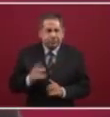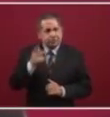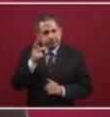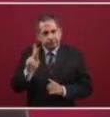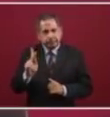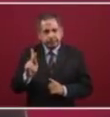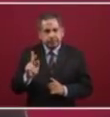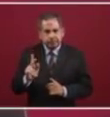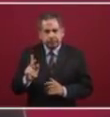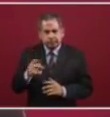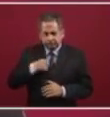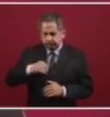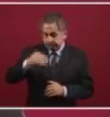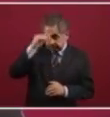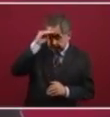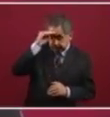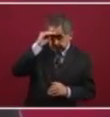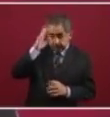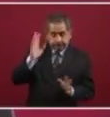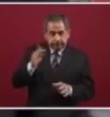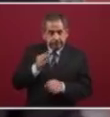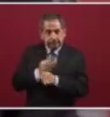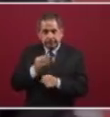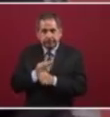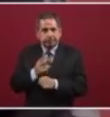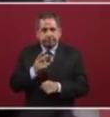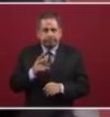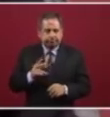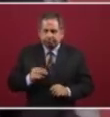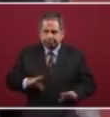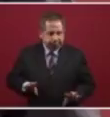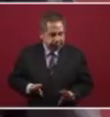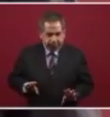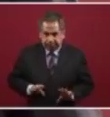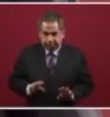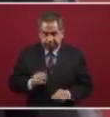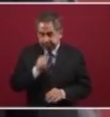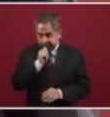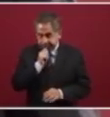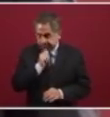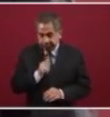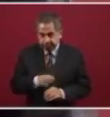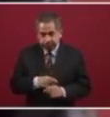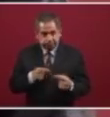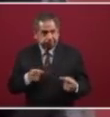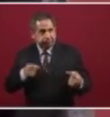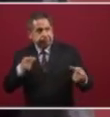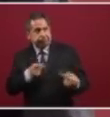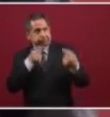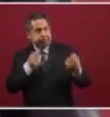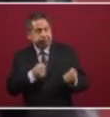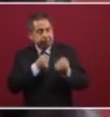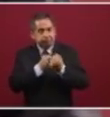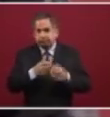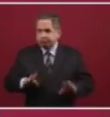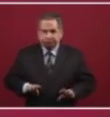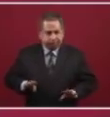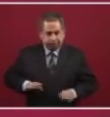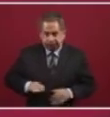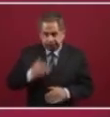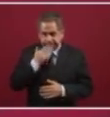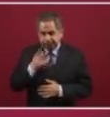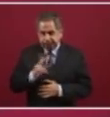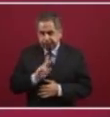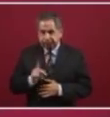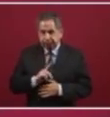pero consideramos que no nos conviene la confrontación, no conviene